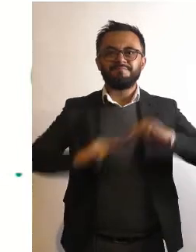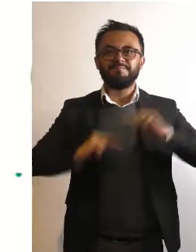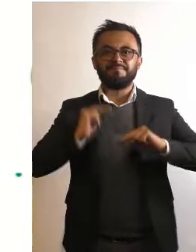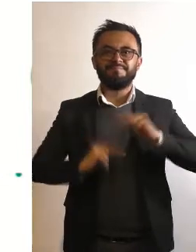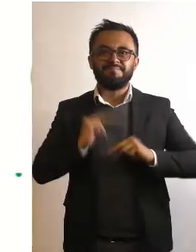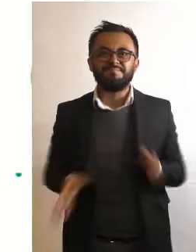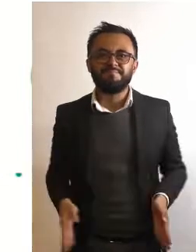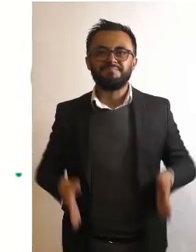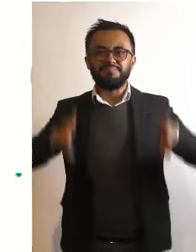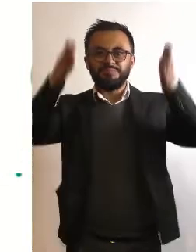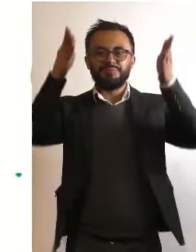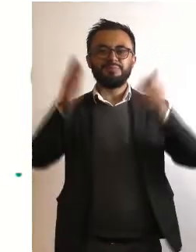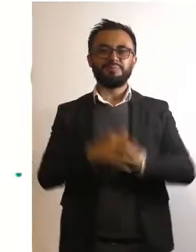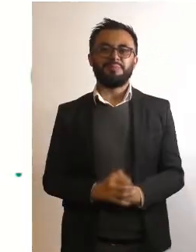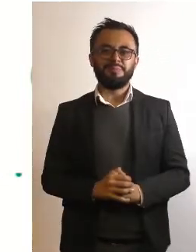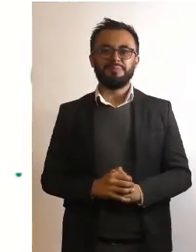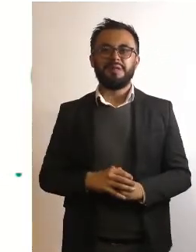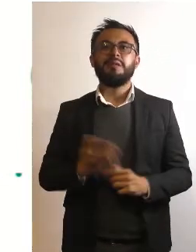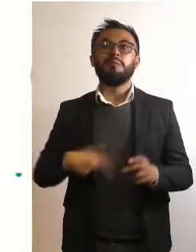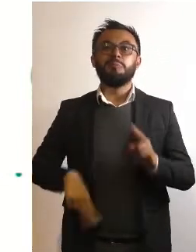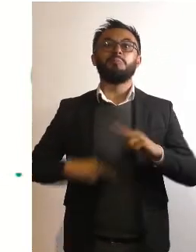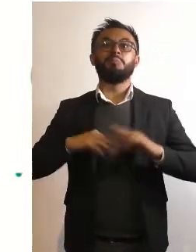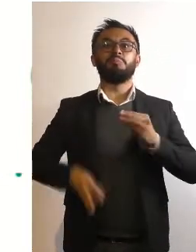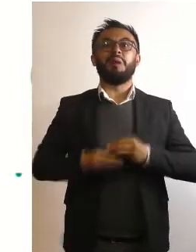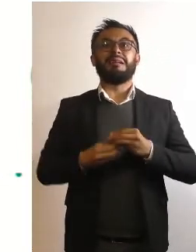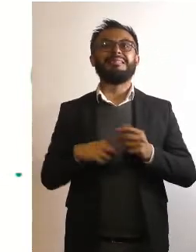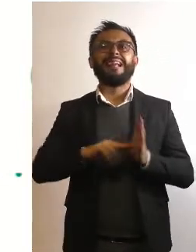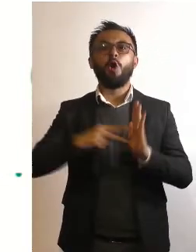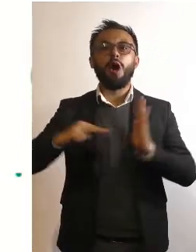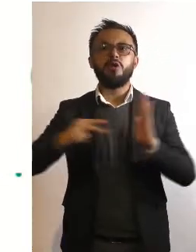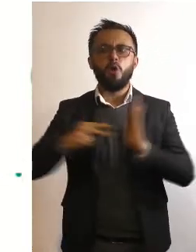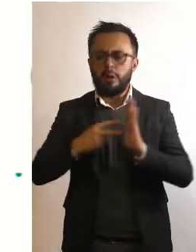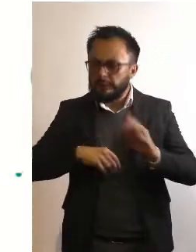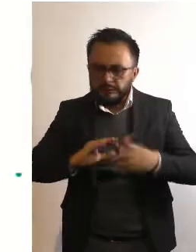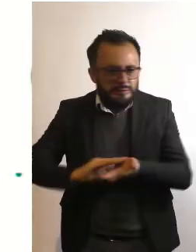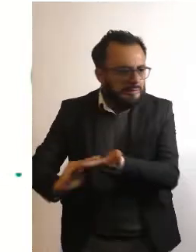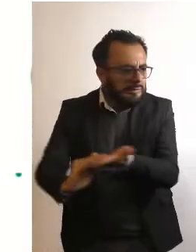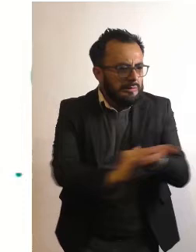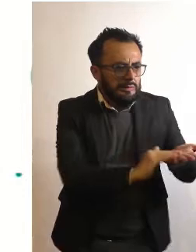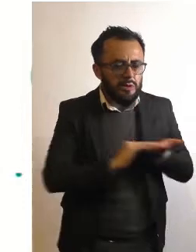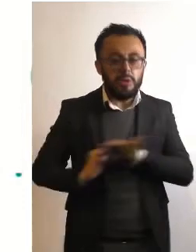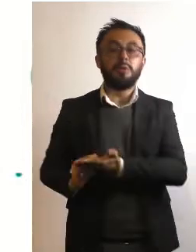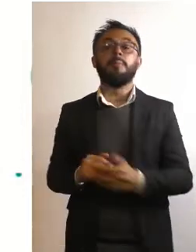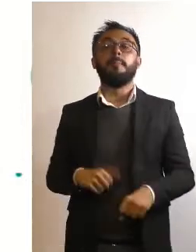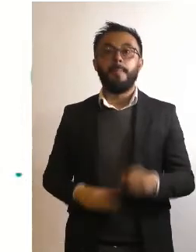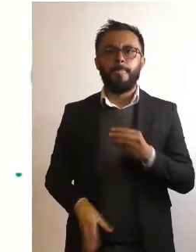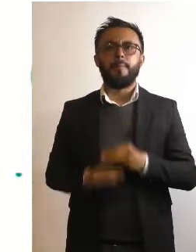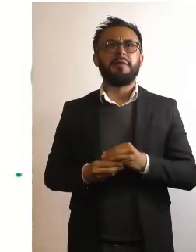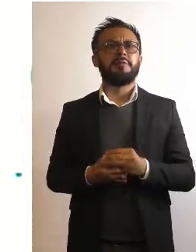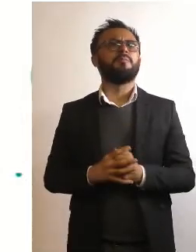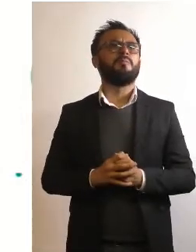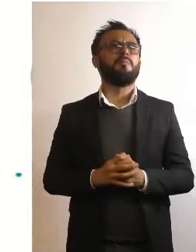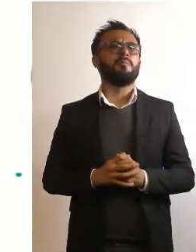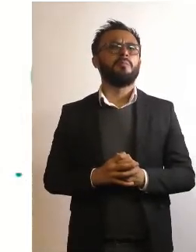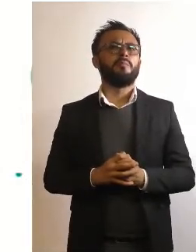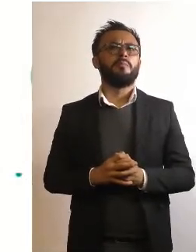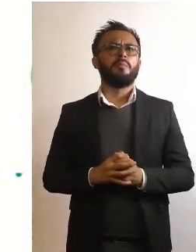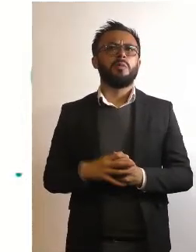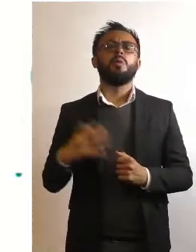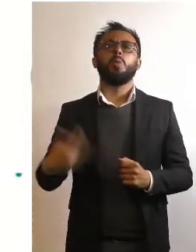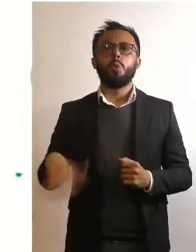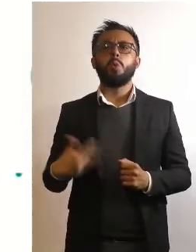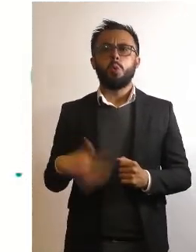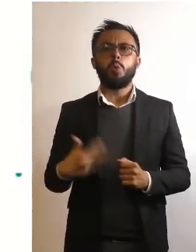toda la comunidad. Llevamos a cabo 5 jornadas de vacunación en las